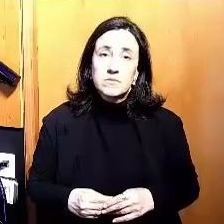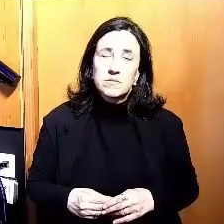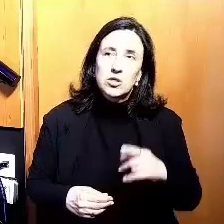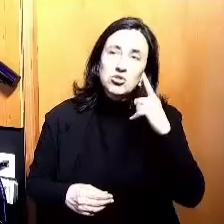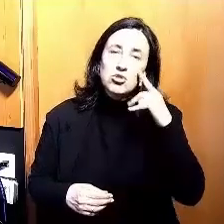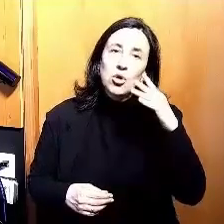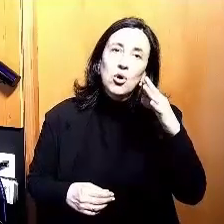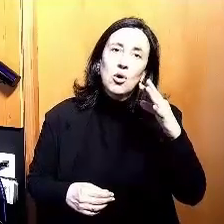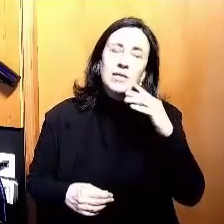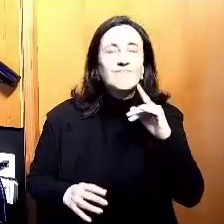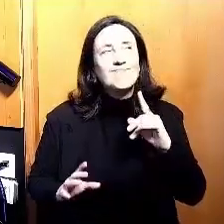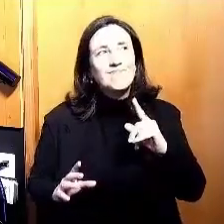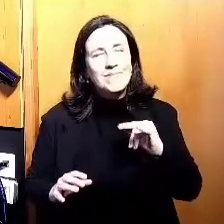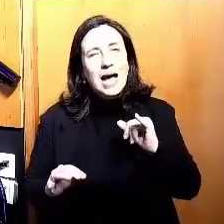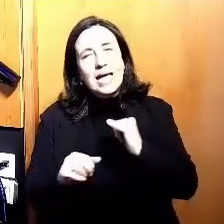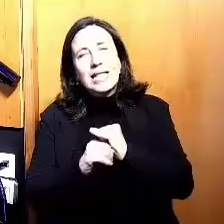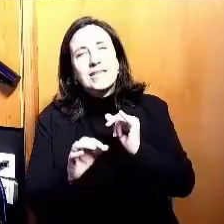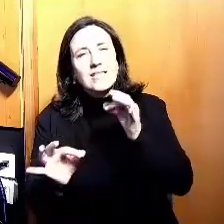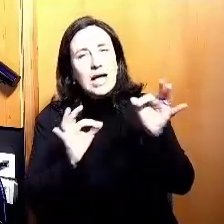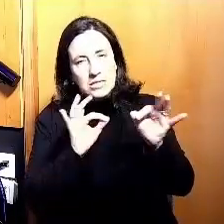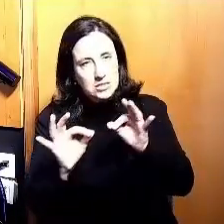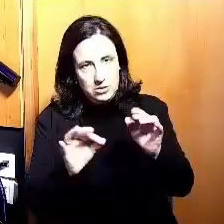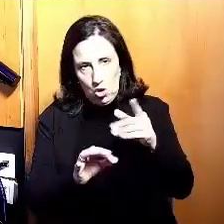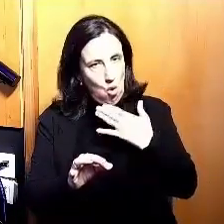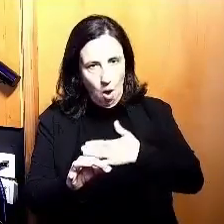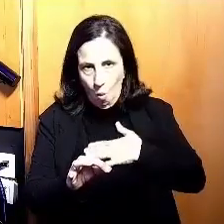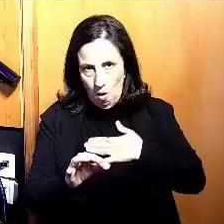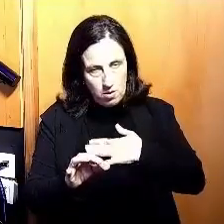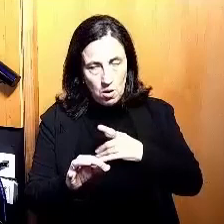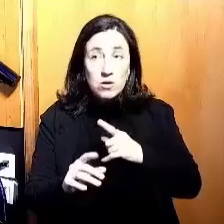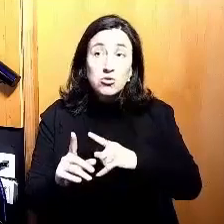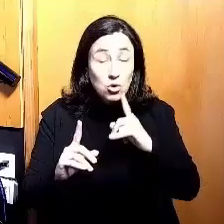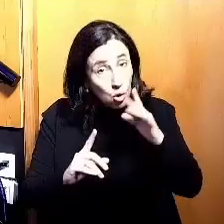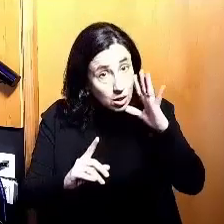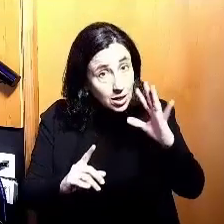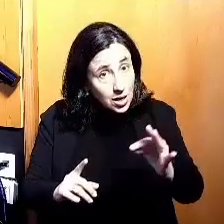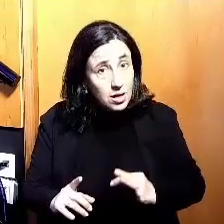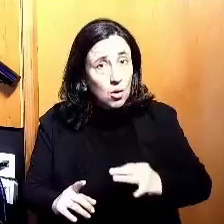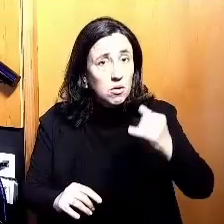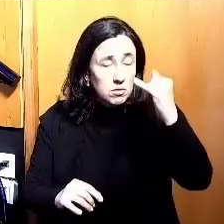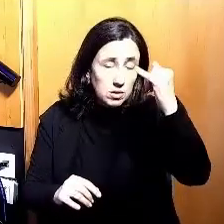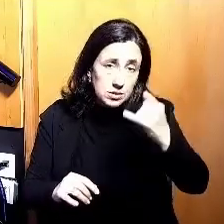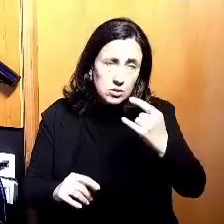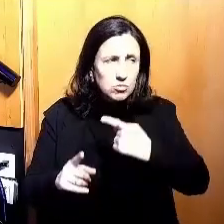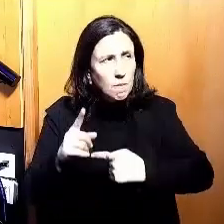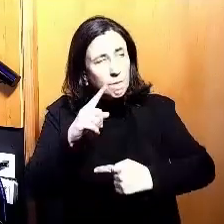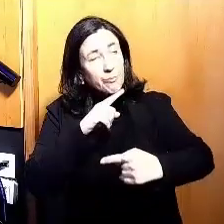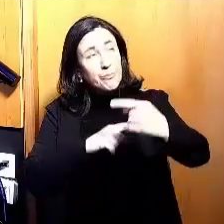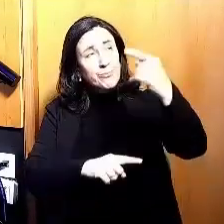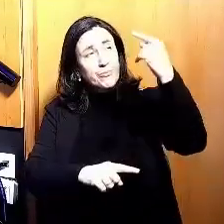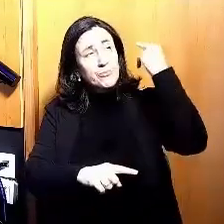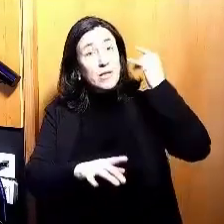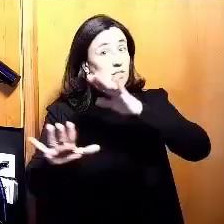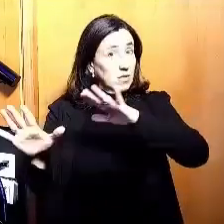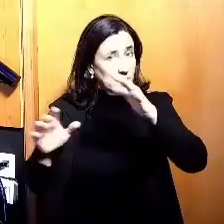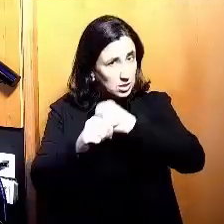Yo sí discrepo un poquito en que yo sí creo que había, si nos remontamos a esos años, ¿no? Hace